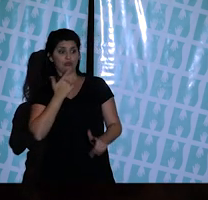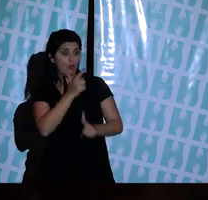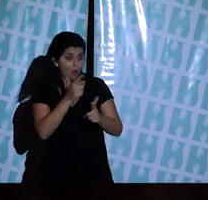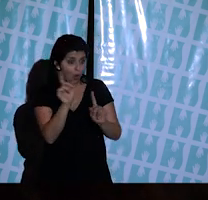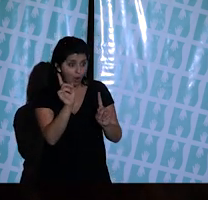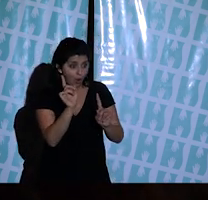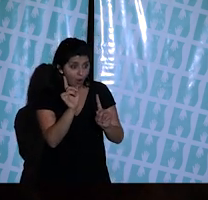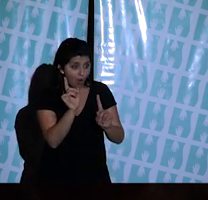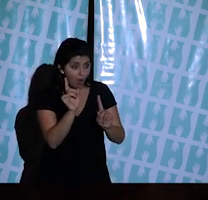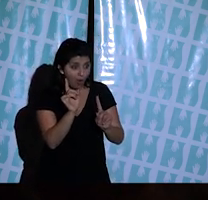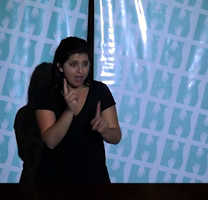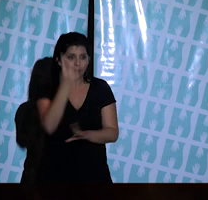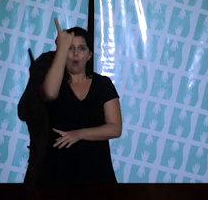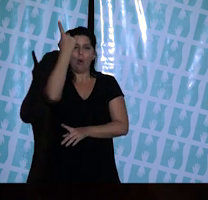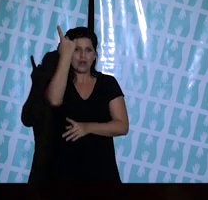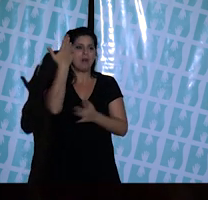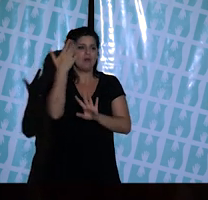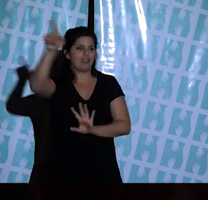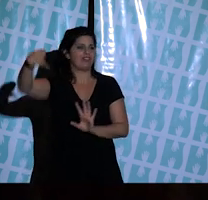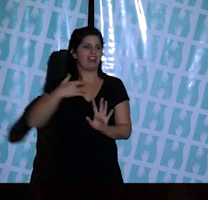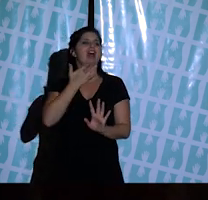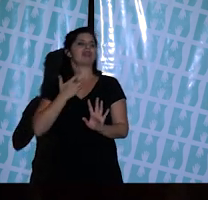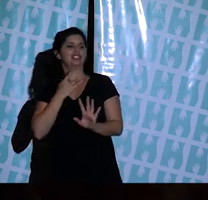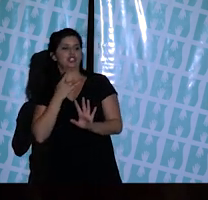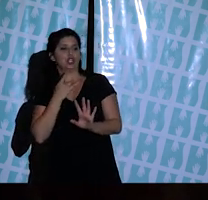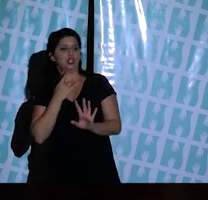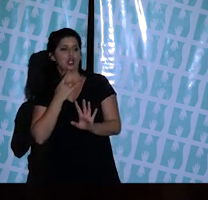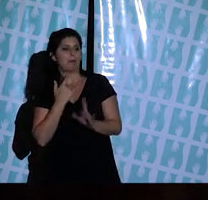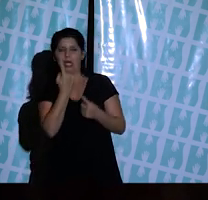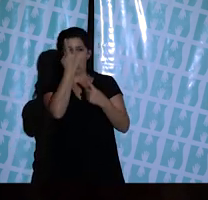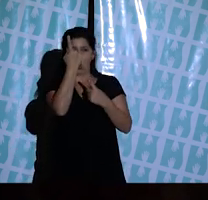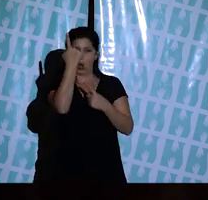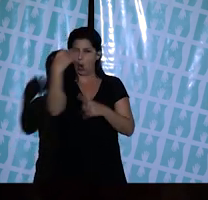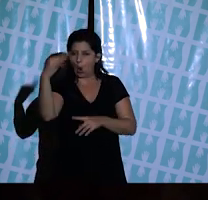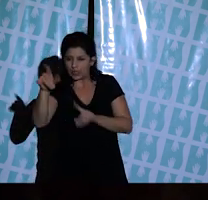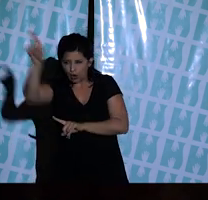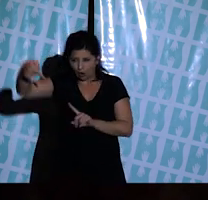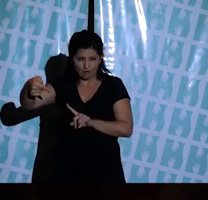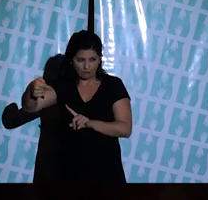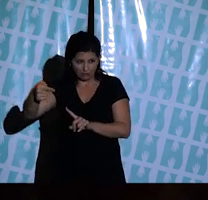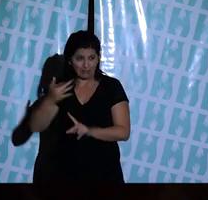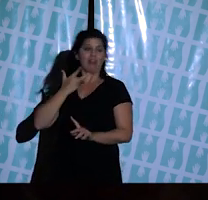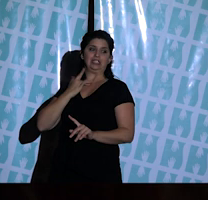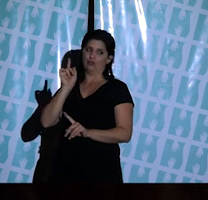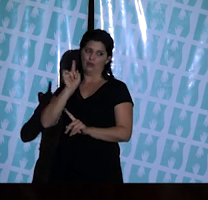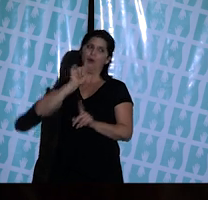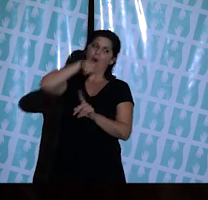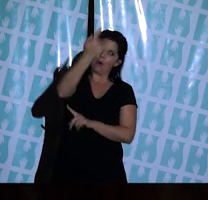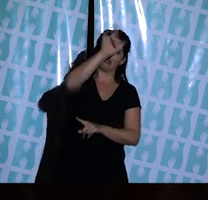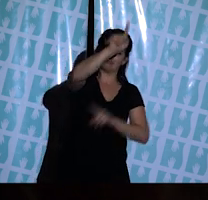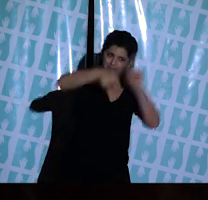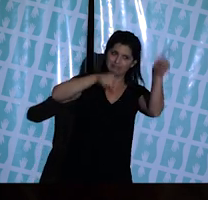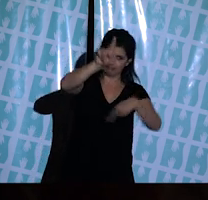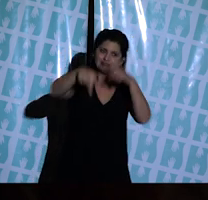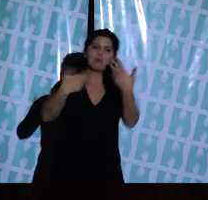las consecuencias del abuso de drogas. No es la única. Pero bueno, al